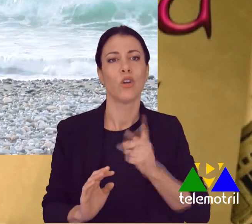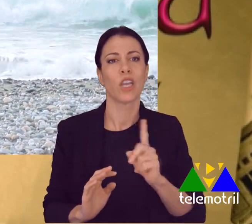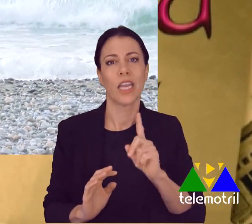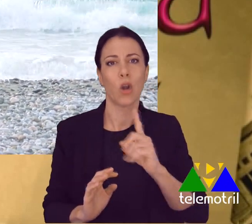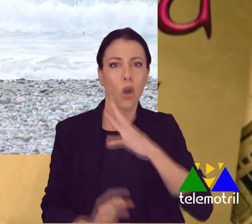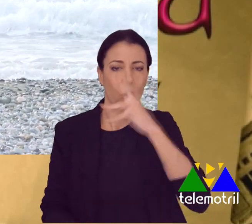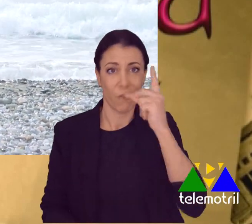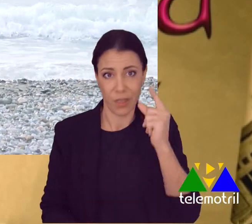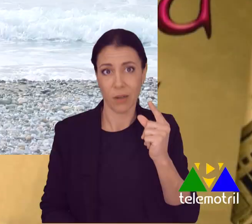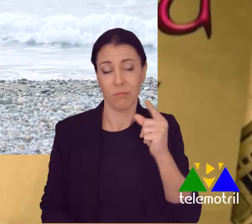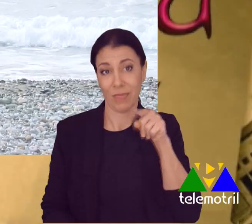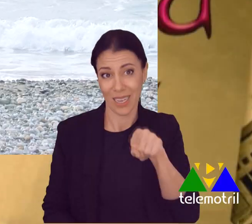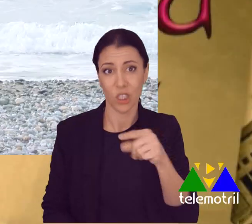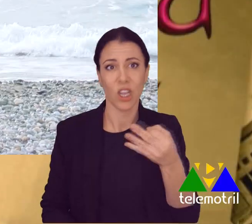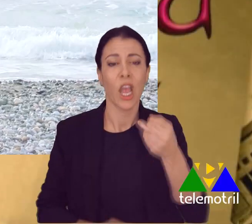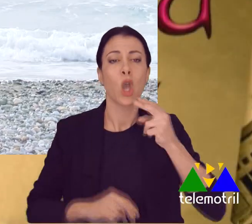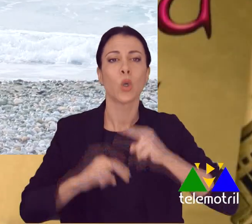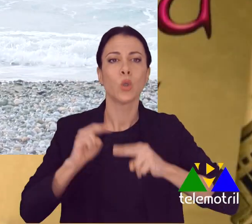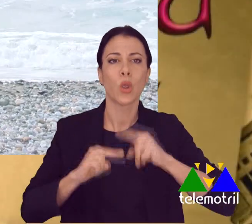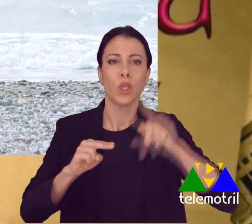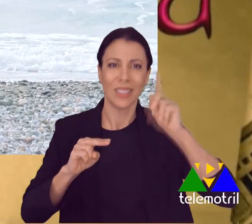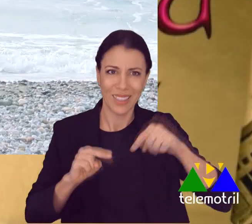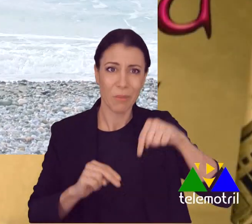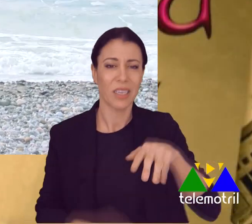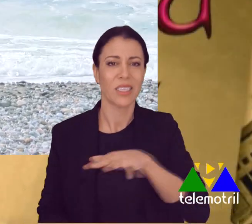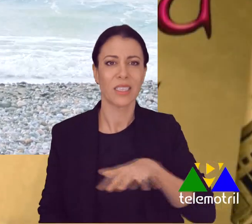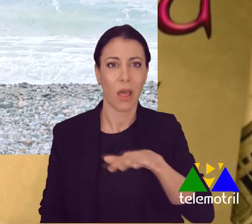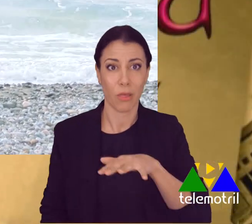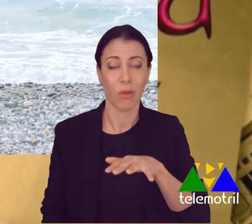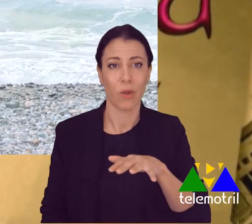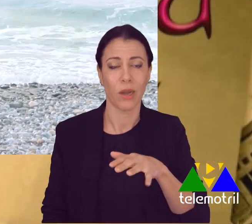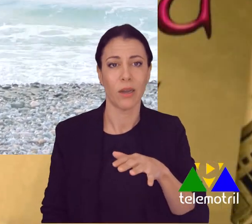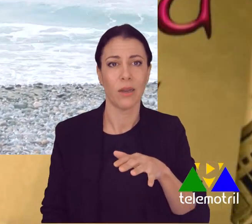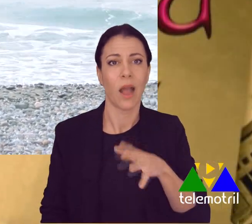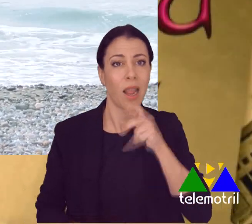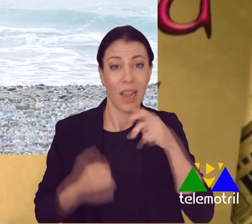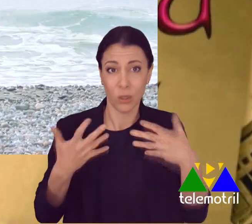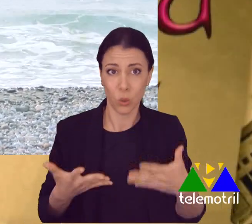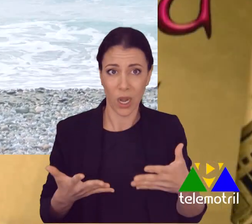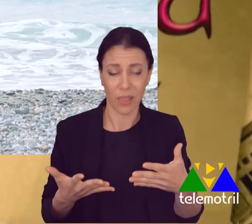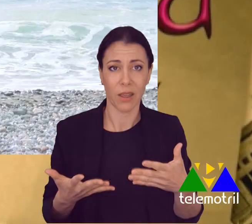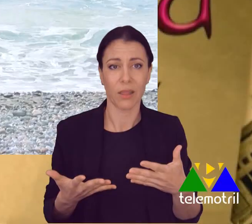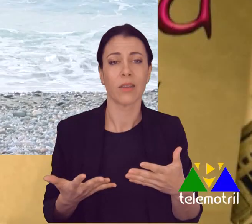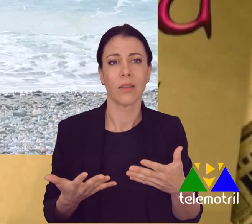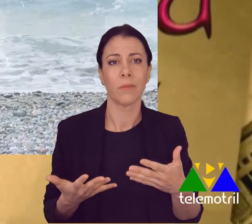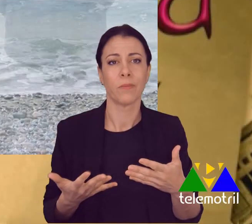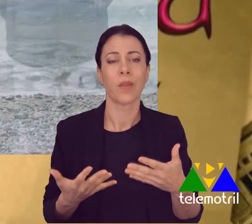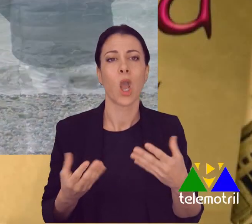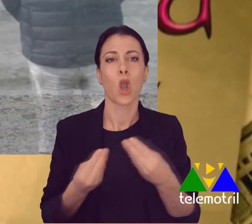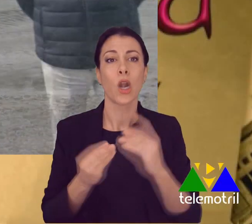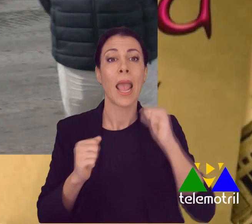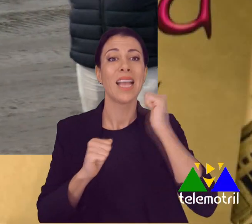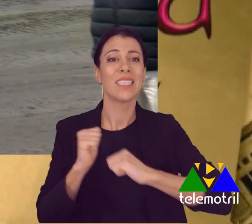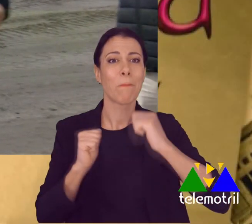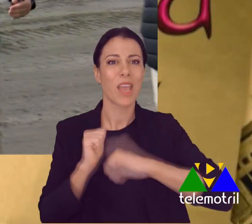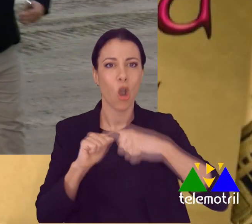en olvido precisamente la reconstrucción también de esta zona que tenemos precisamente en la actualidad con el Espigón, que ahora mismo